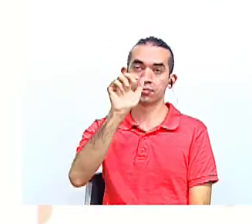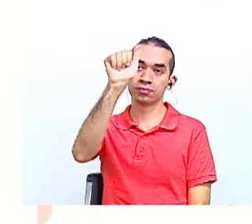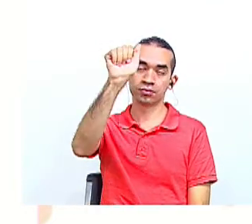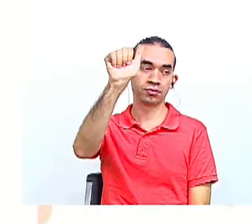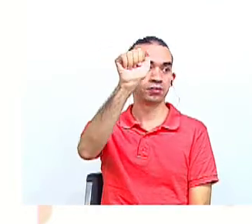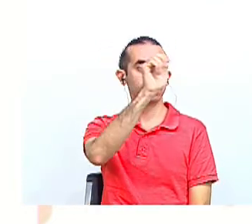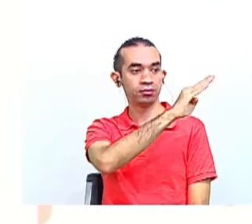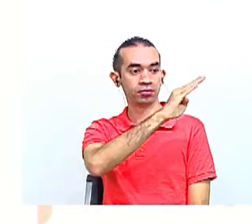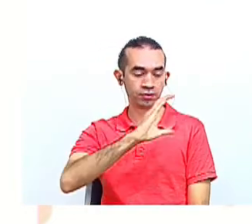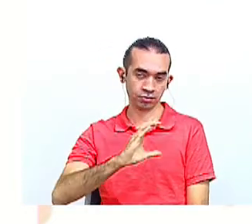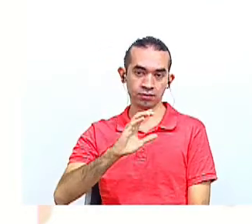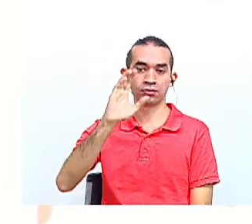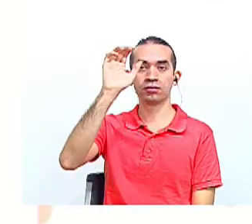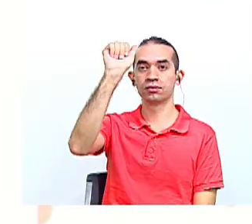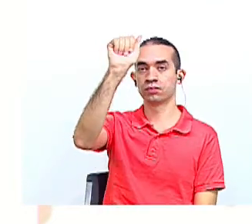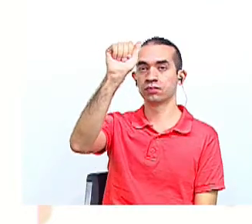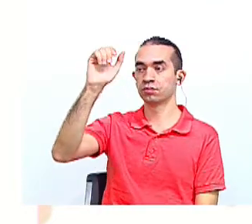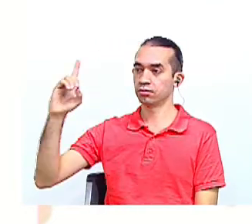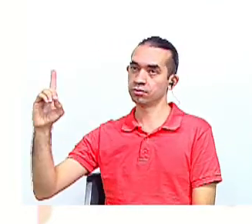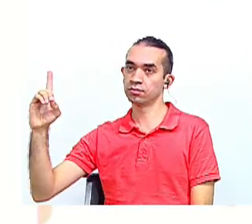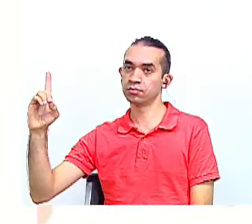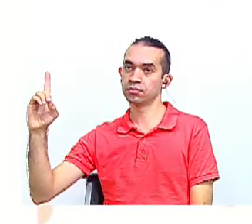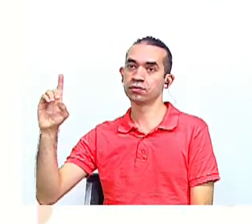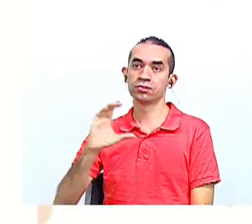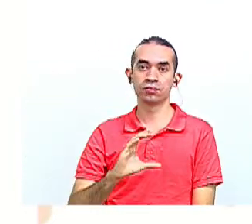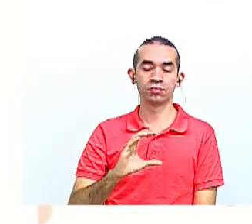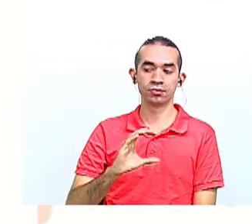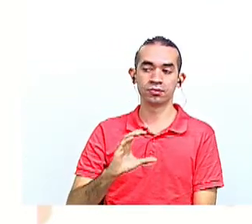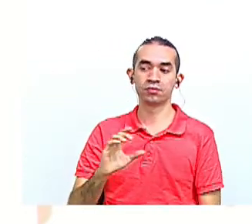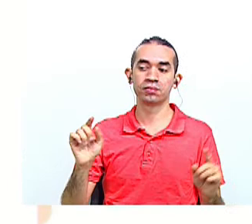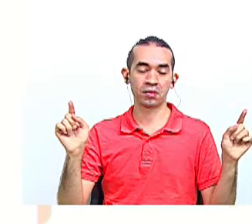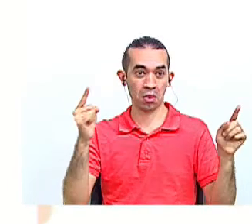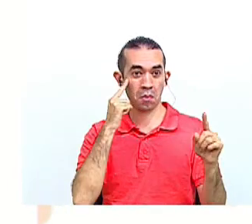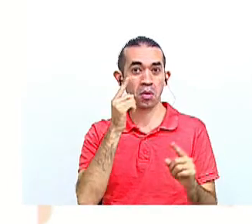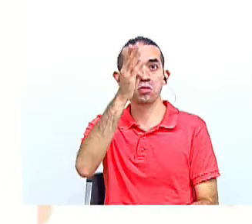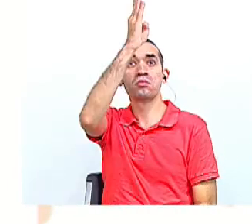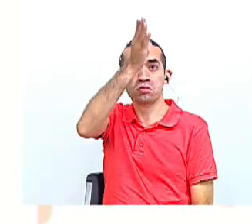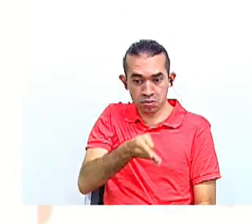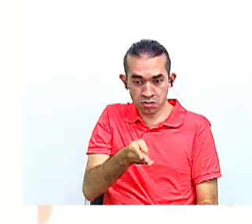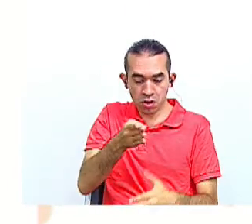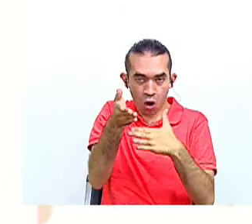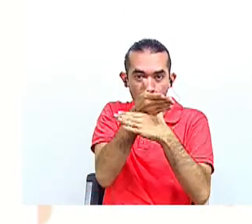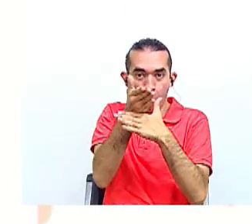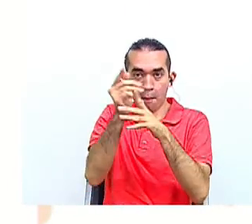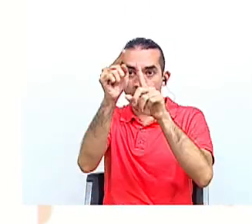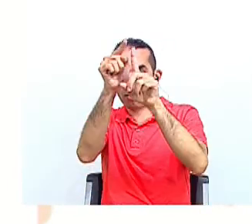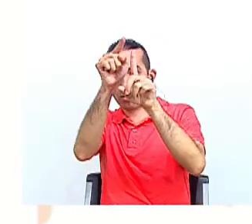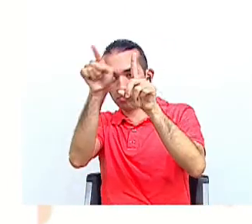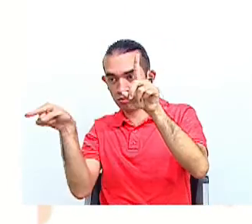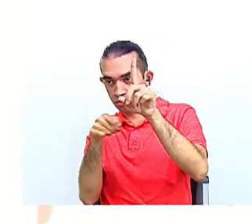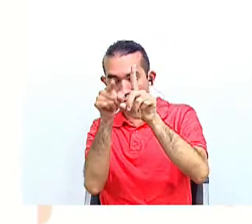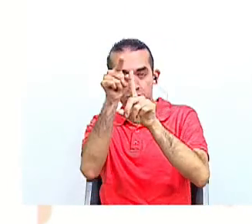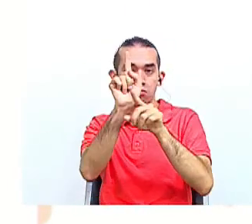triángulo ADC, ellos tienen un lado común, que es el segmento AC.